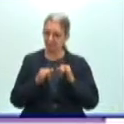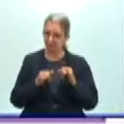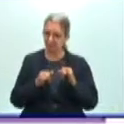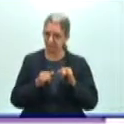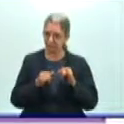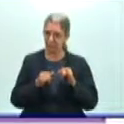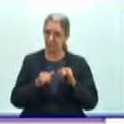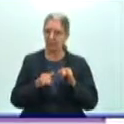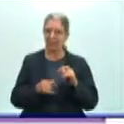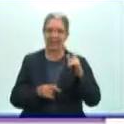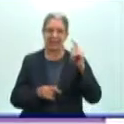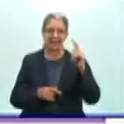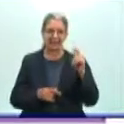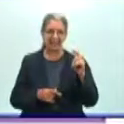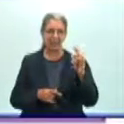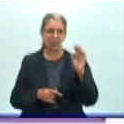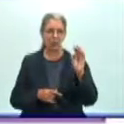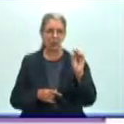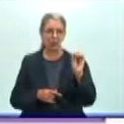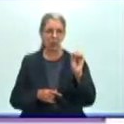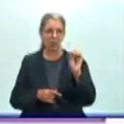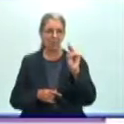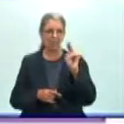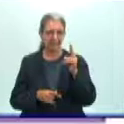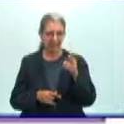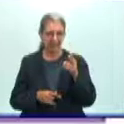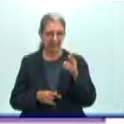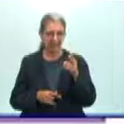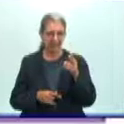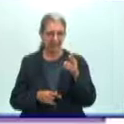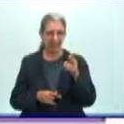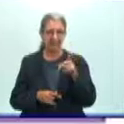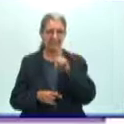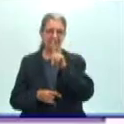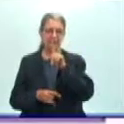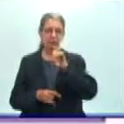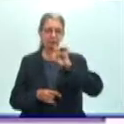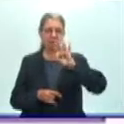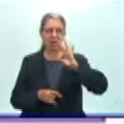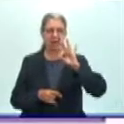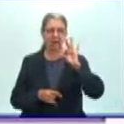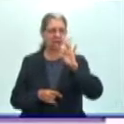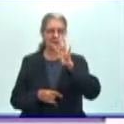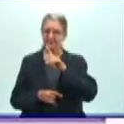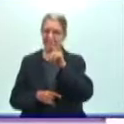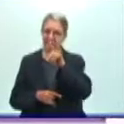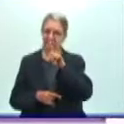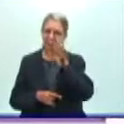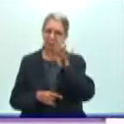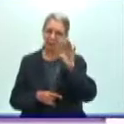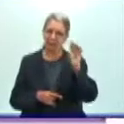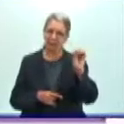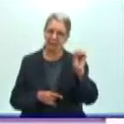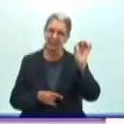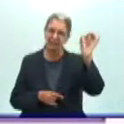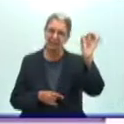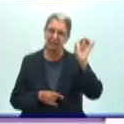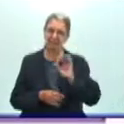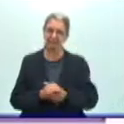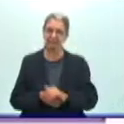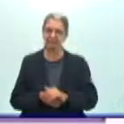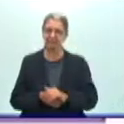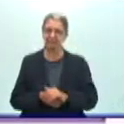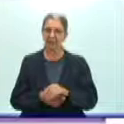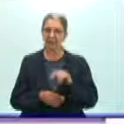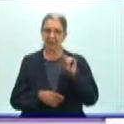ángulo TOP es igual a 140 grados. Vamos a colocar esto